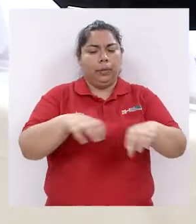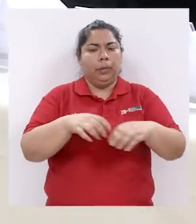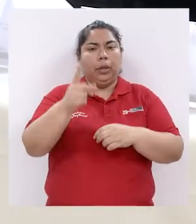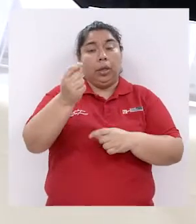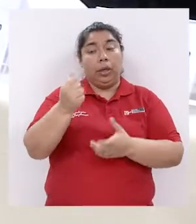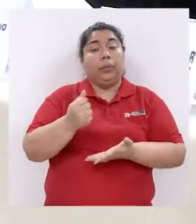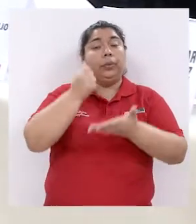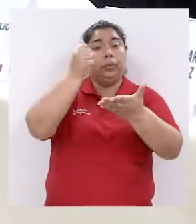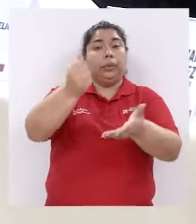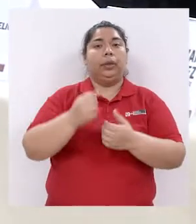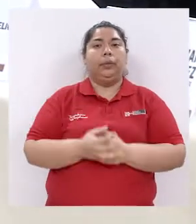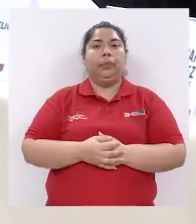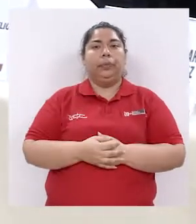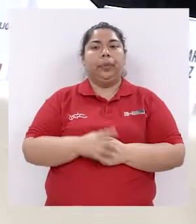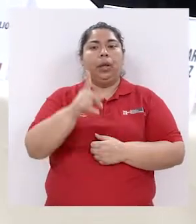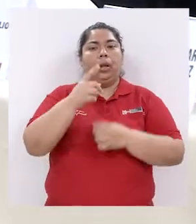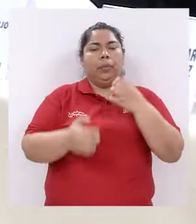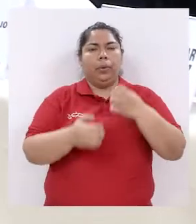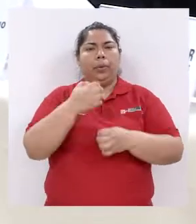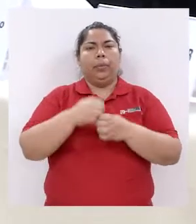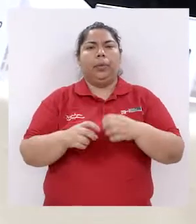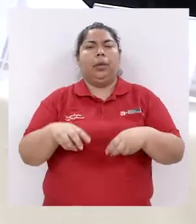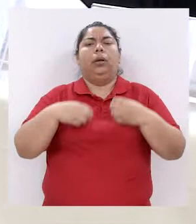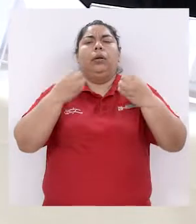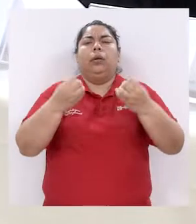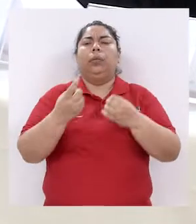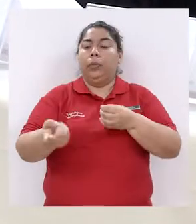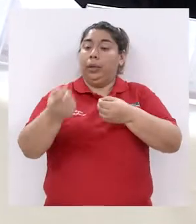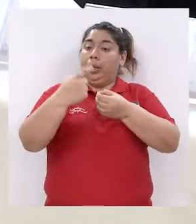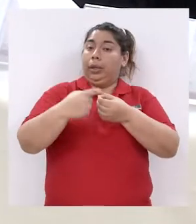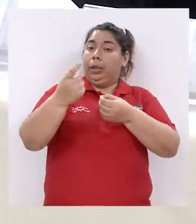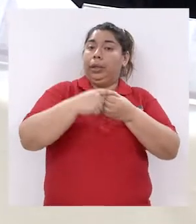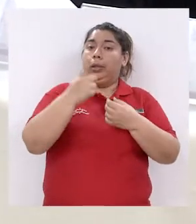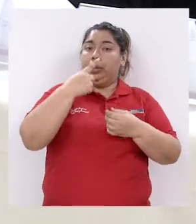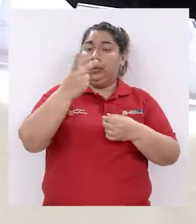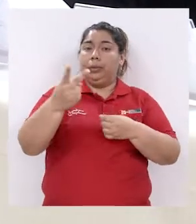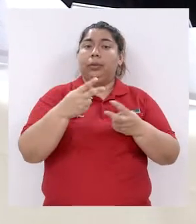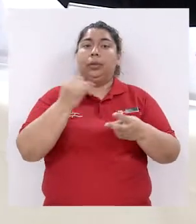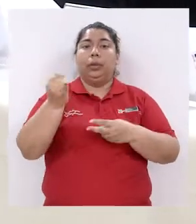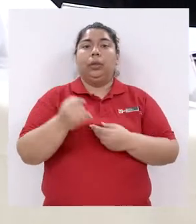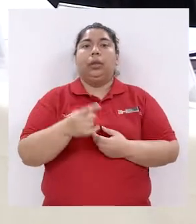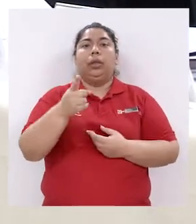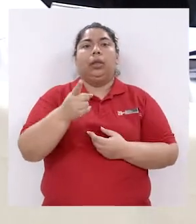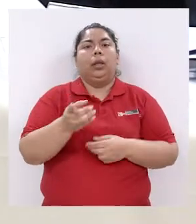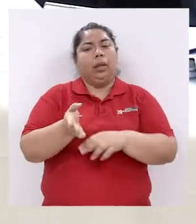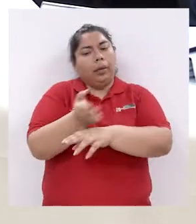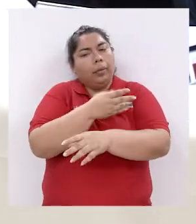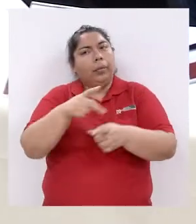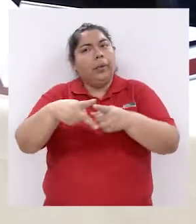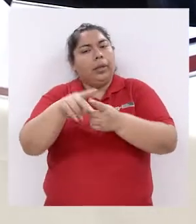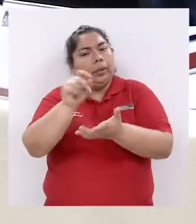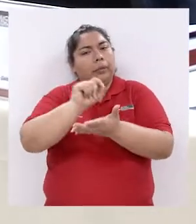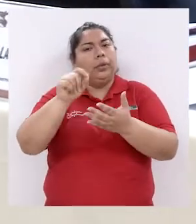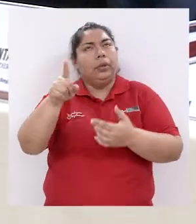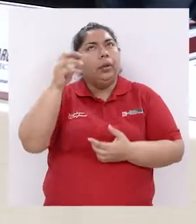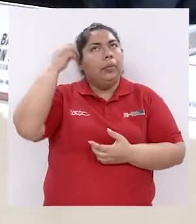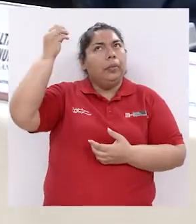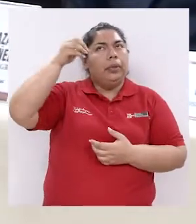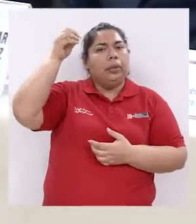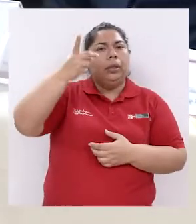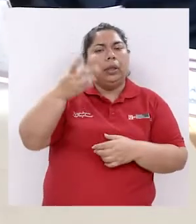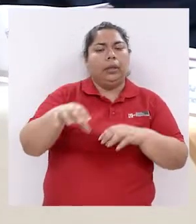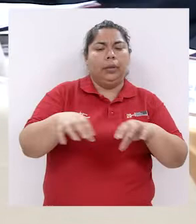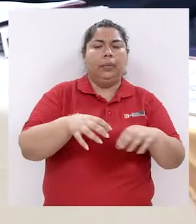y la presupuestaria. La programática, cómo entran dentro de nuestros instrumentos de planificación estratégica